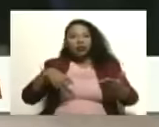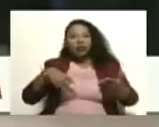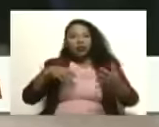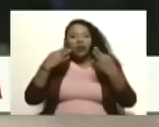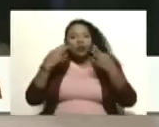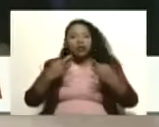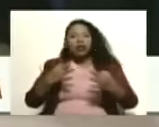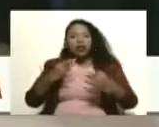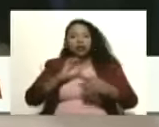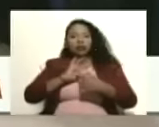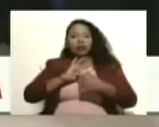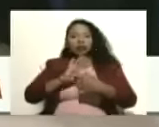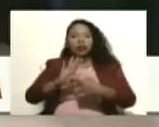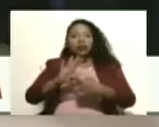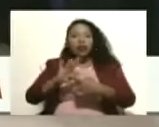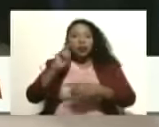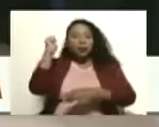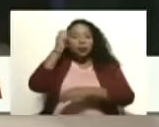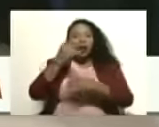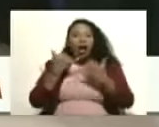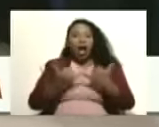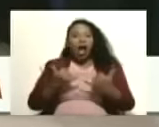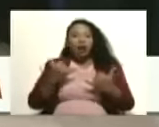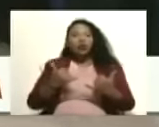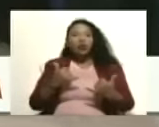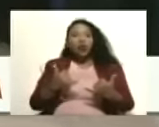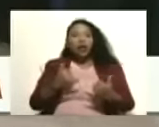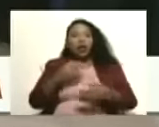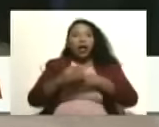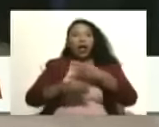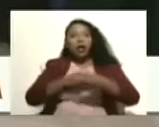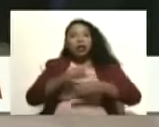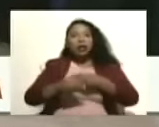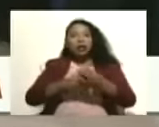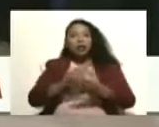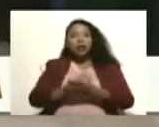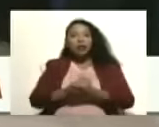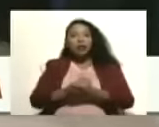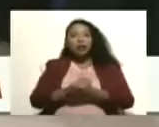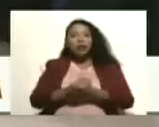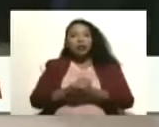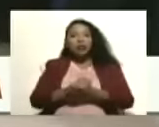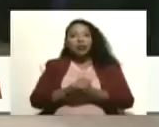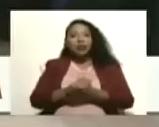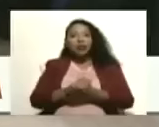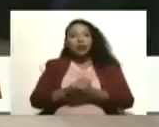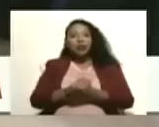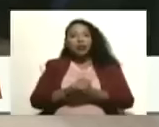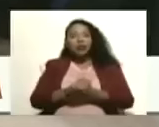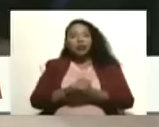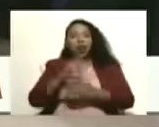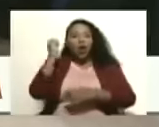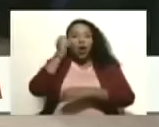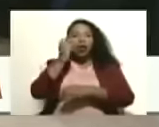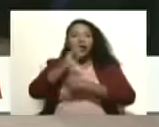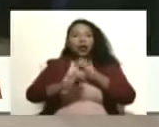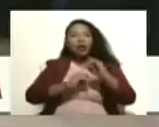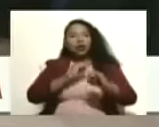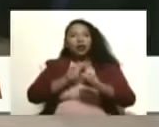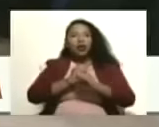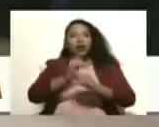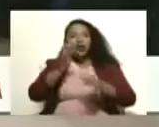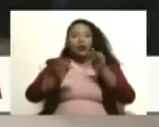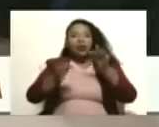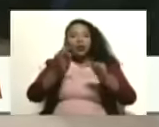a la sentencia recientemente emanada de una denominada Corte Internacional